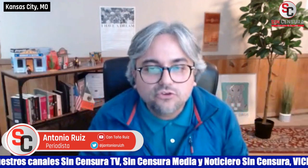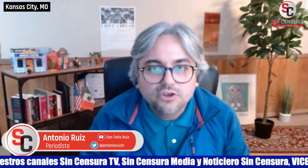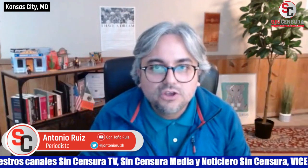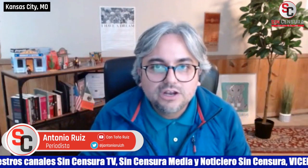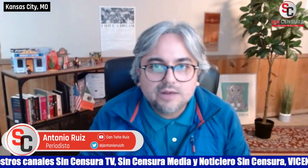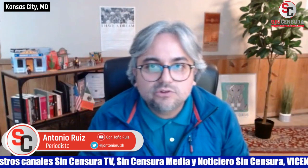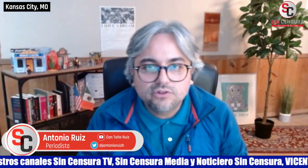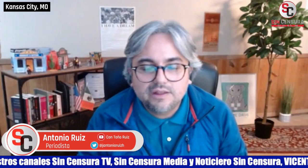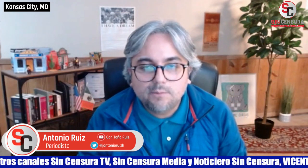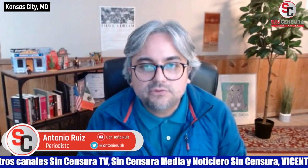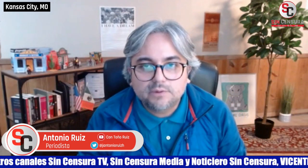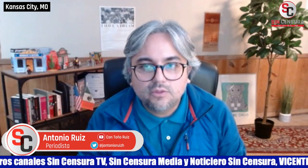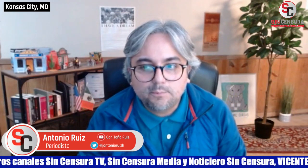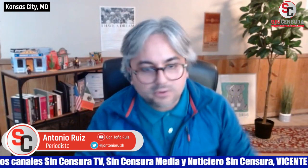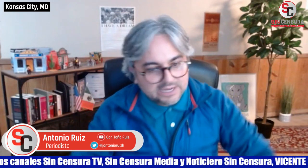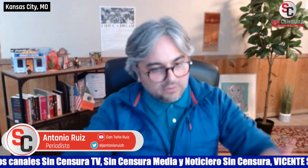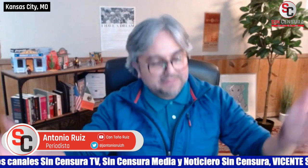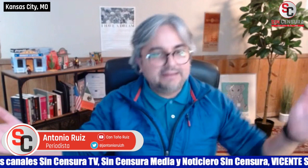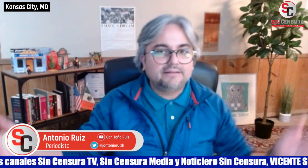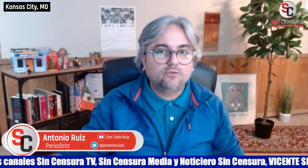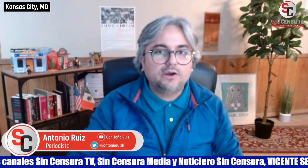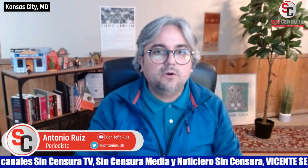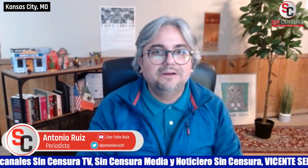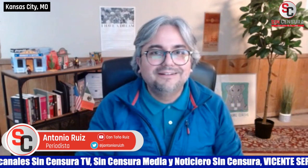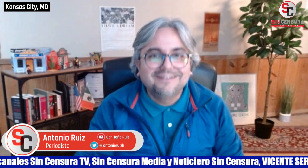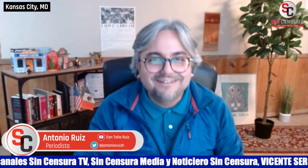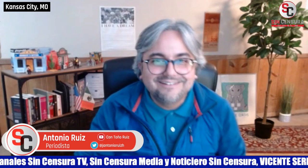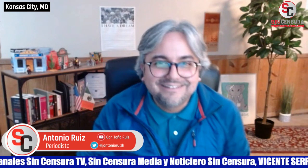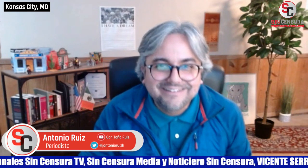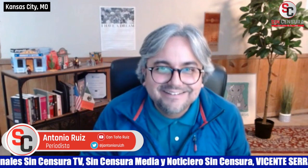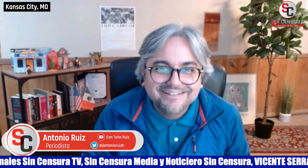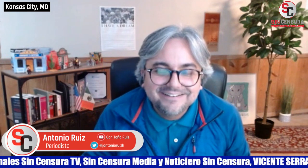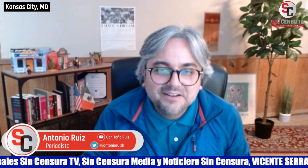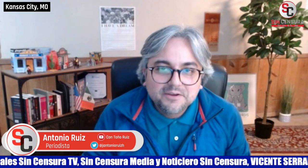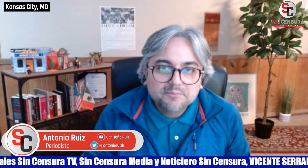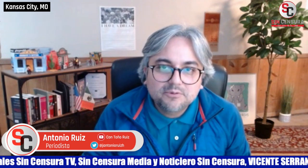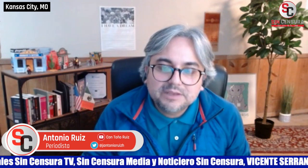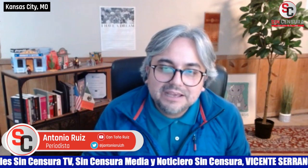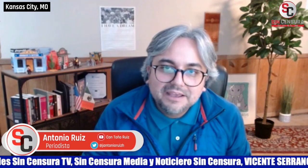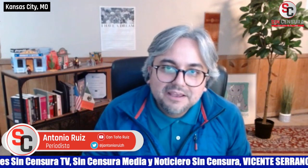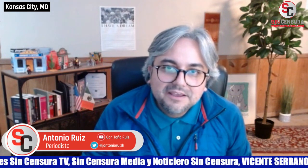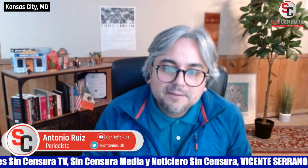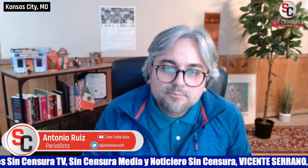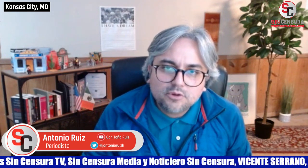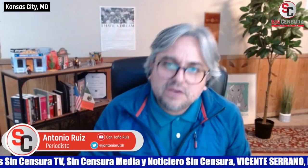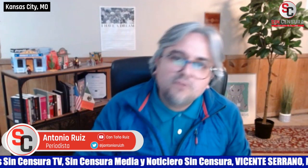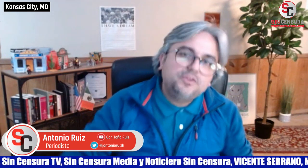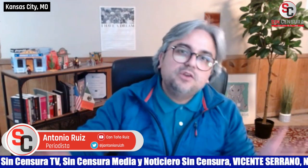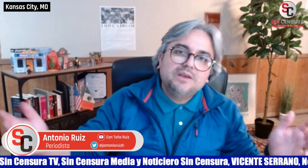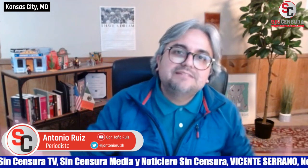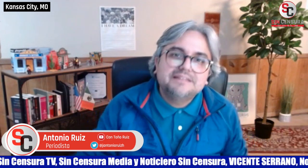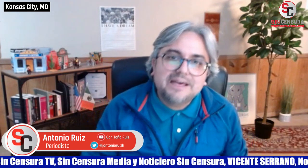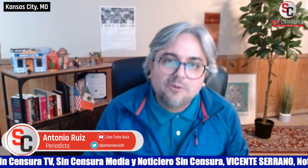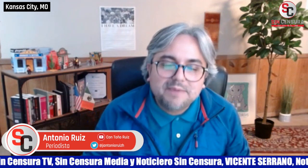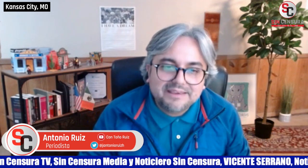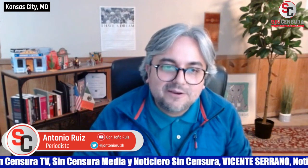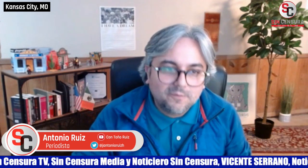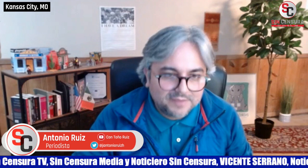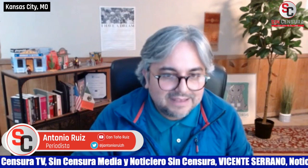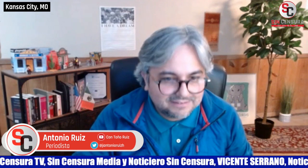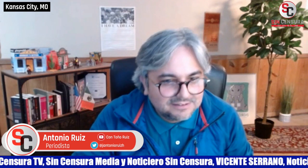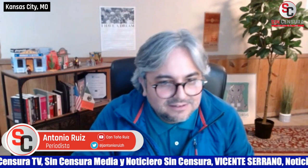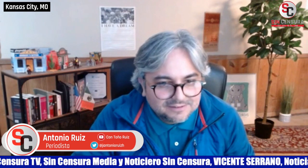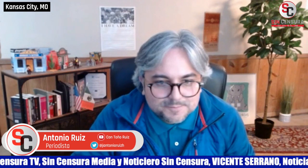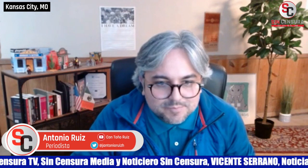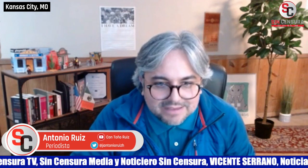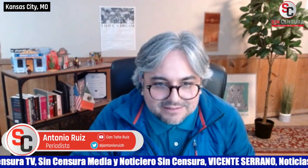amigos, le cuestionan a López Obrador, ¿por qué no detienes el fuego? ¿Por qué continúa incendiado México?